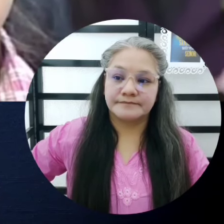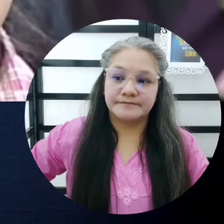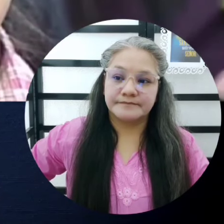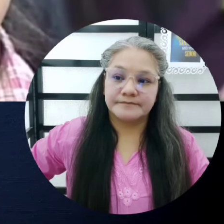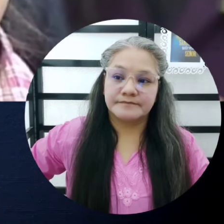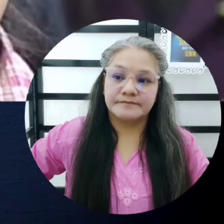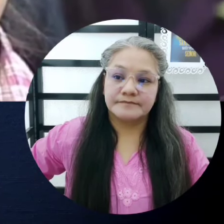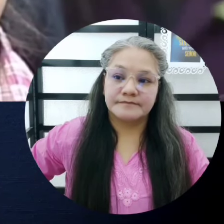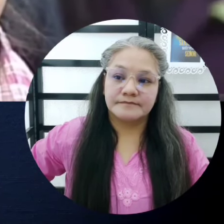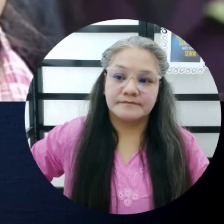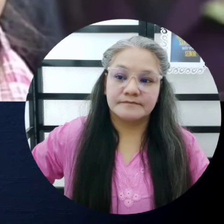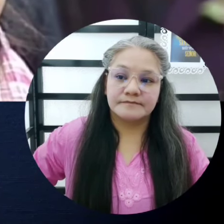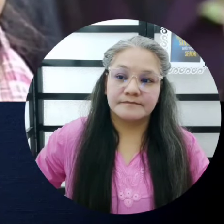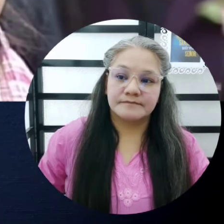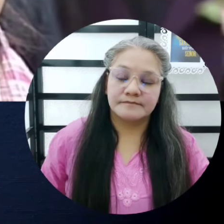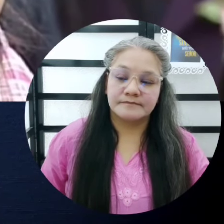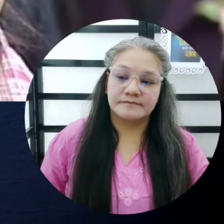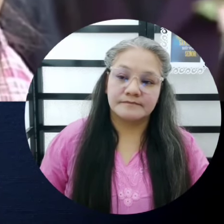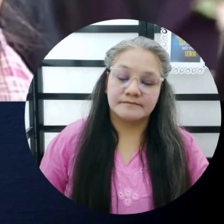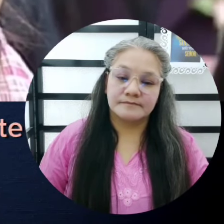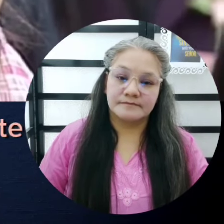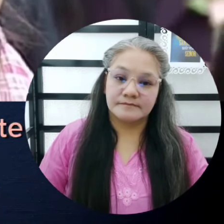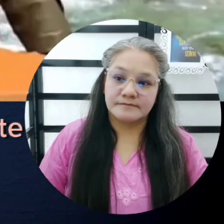instruyó. Y ya una mujer,